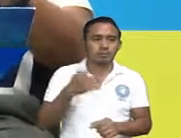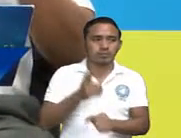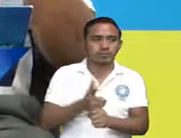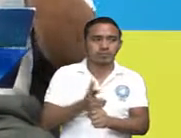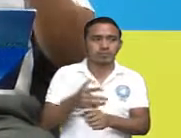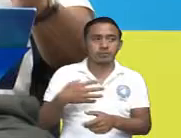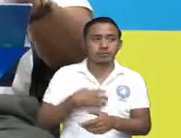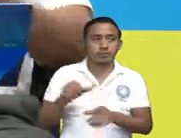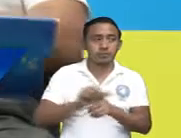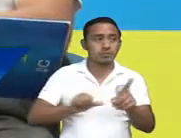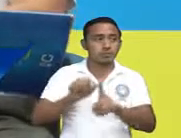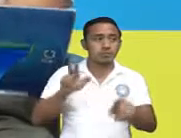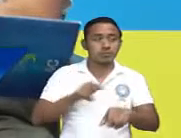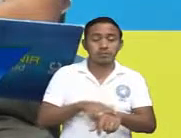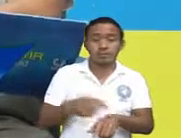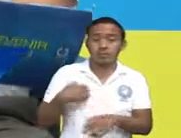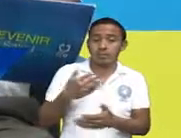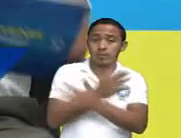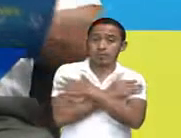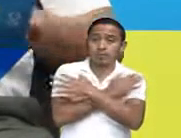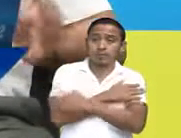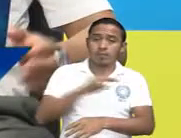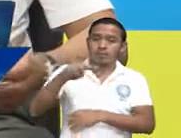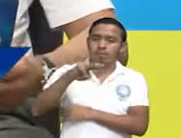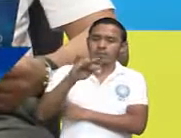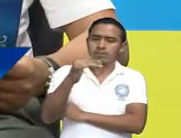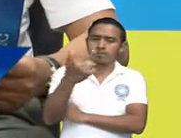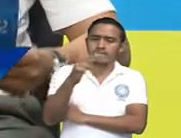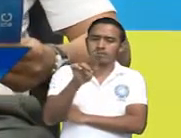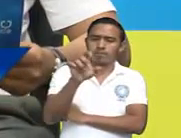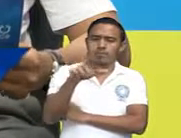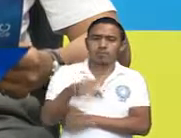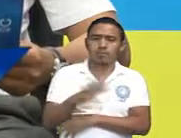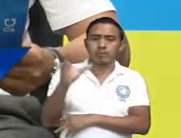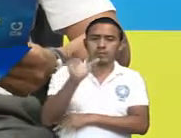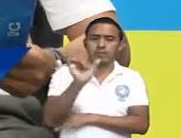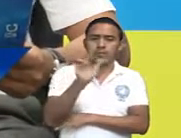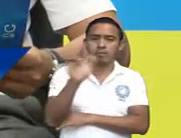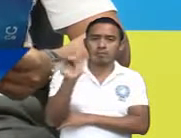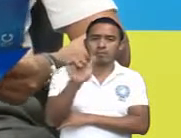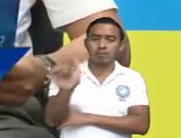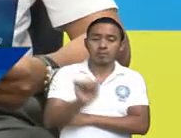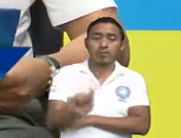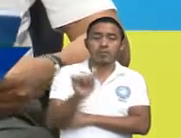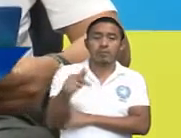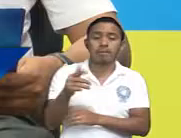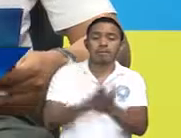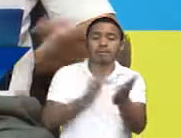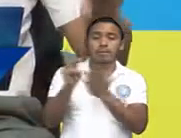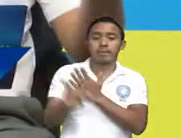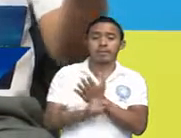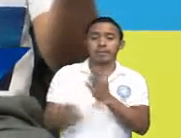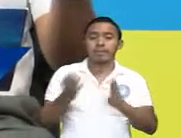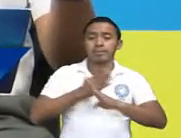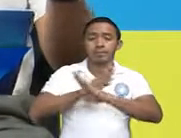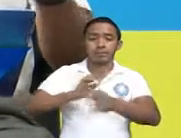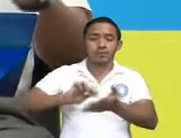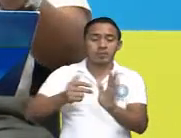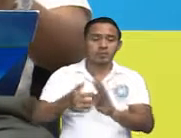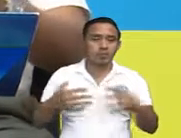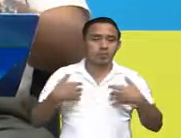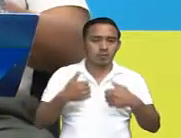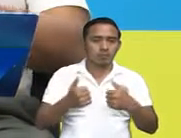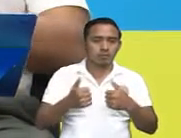Asamblea Nacional. Les saluda Miguel Carranza Mena y les doy la bienvenida a un programa más de Prevenir es Salud, un programa donde conversamos sobre